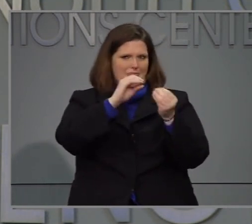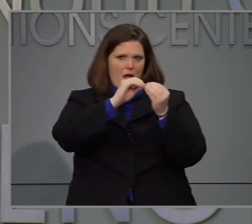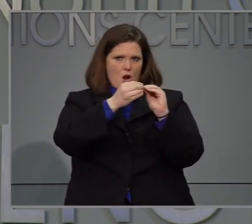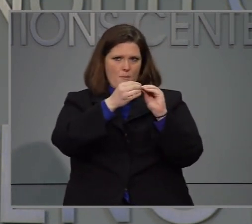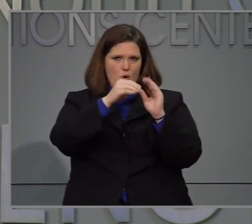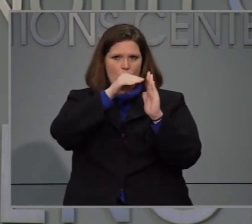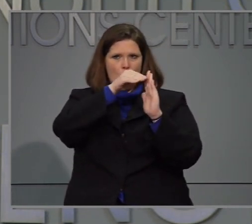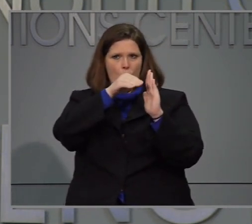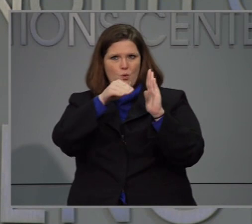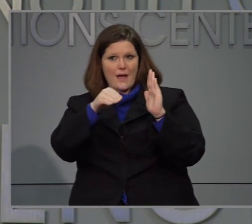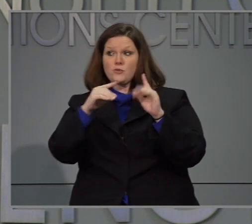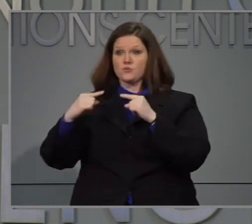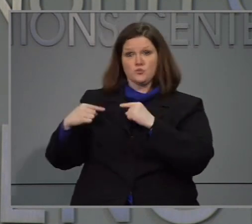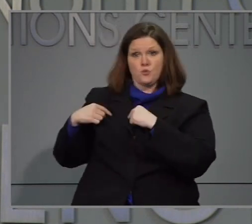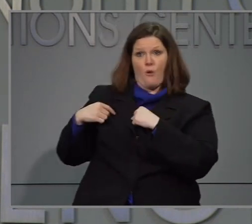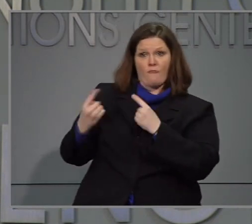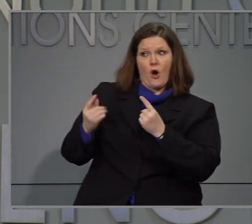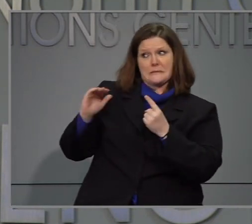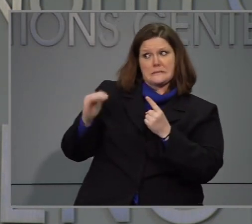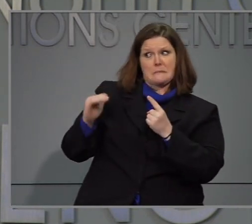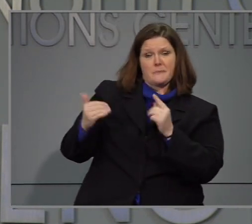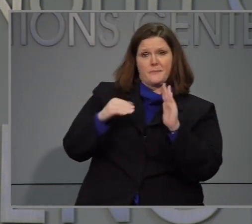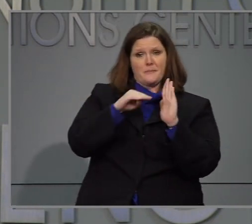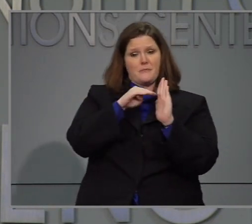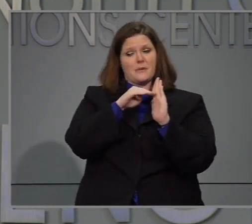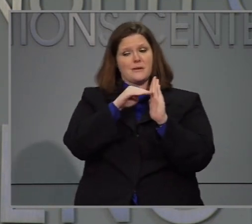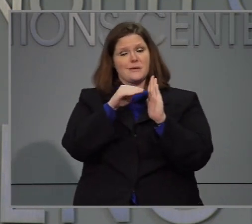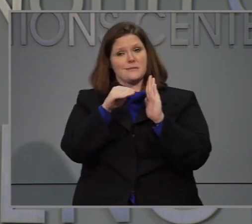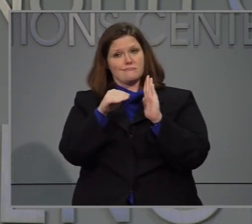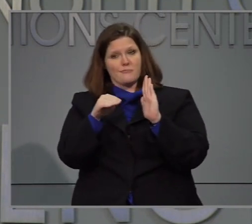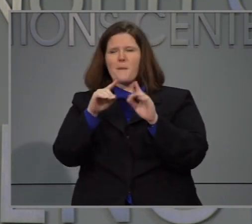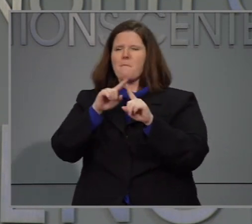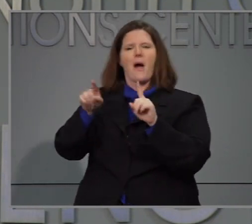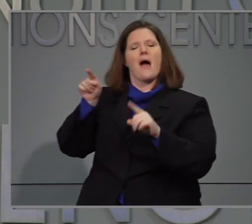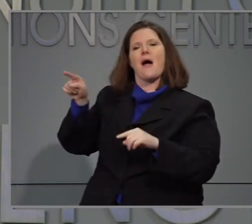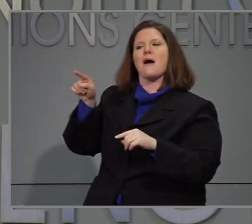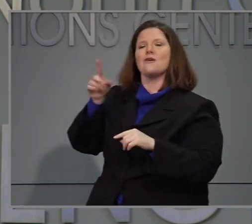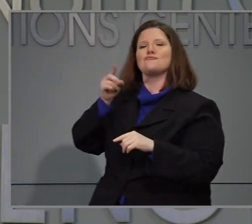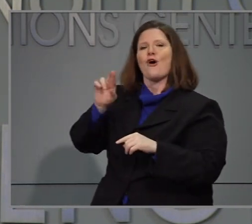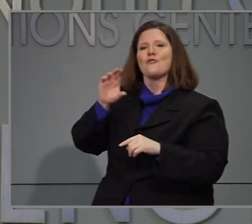es bueno. Una de las cosas que le preocupa a la doctora Cohen